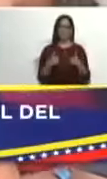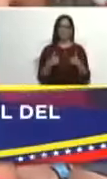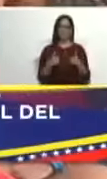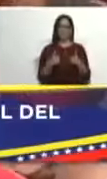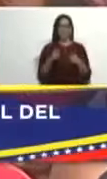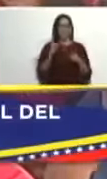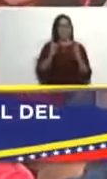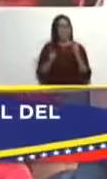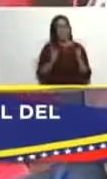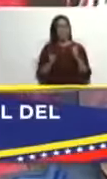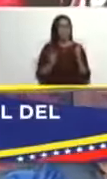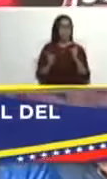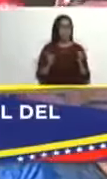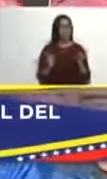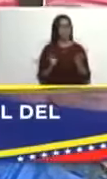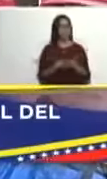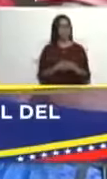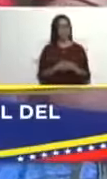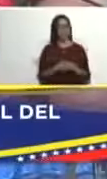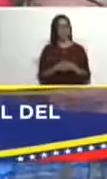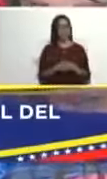A algunos se le pasaba la mano